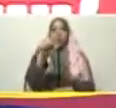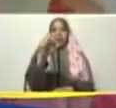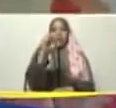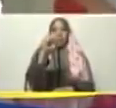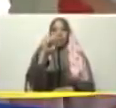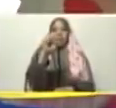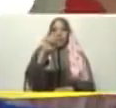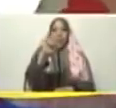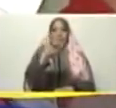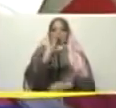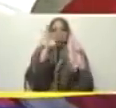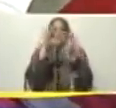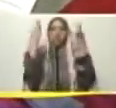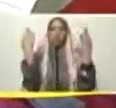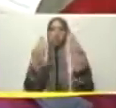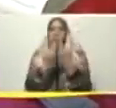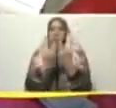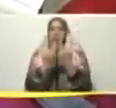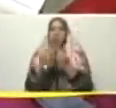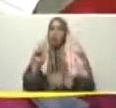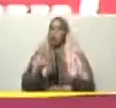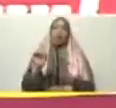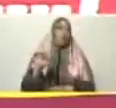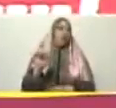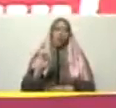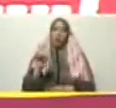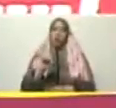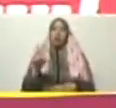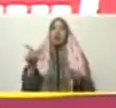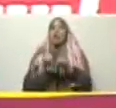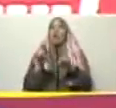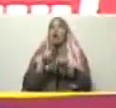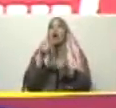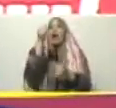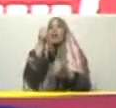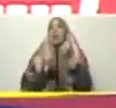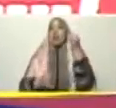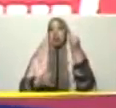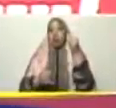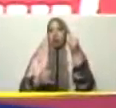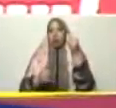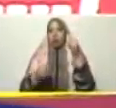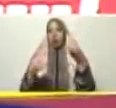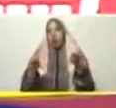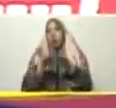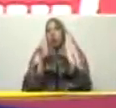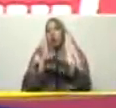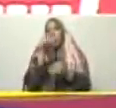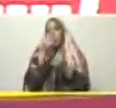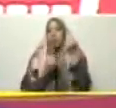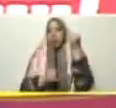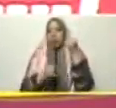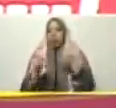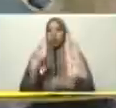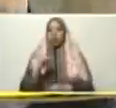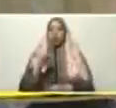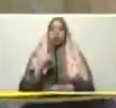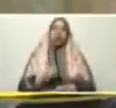que son familias son solo paredes y samar y matute